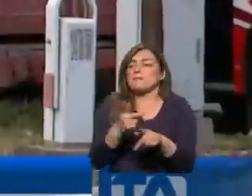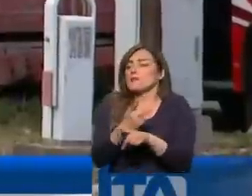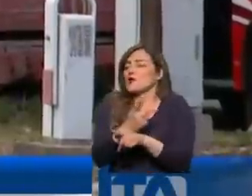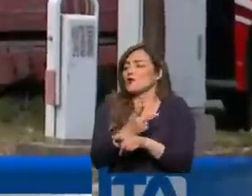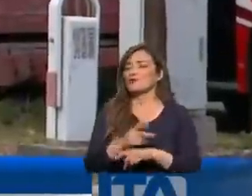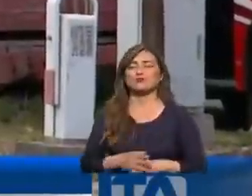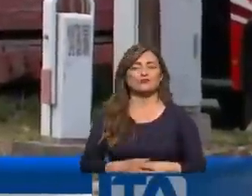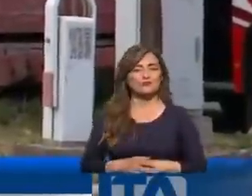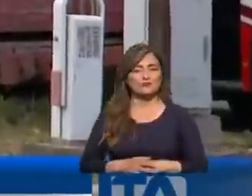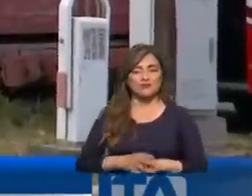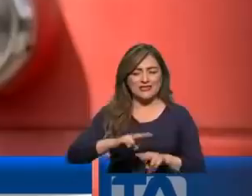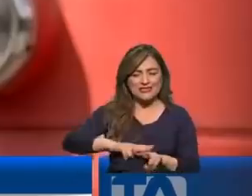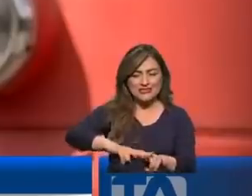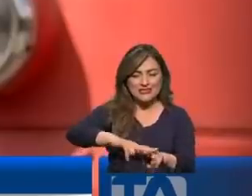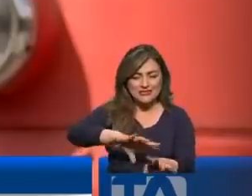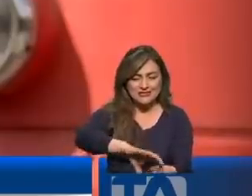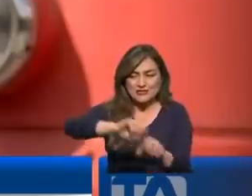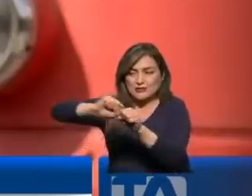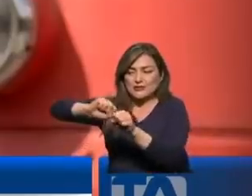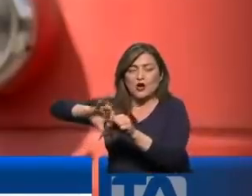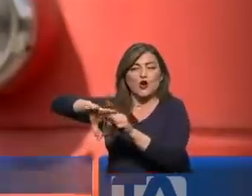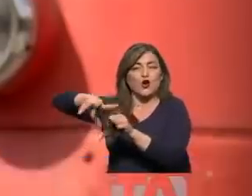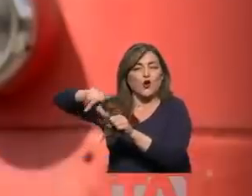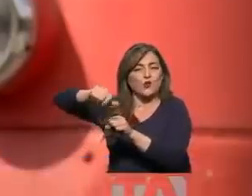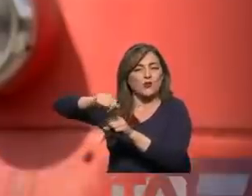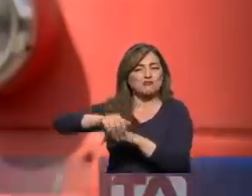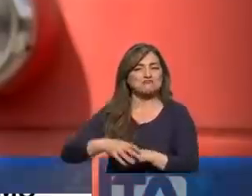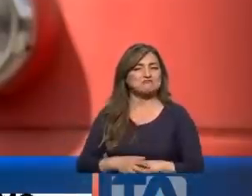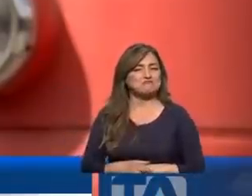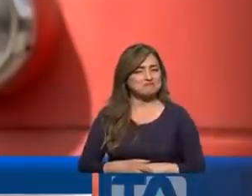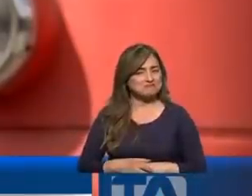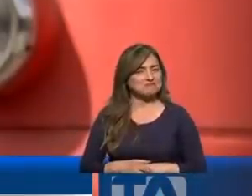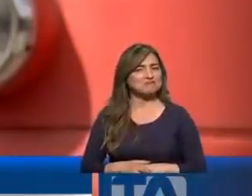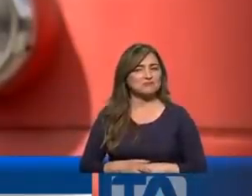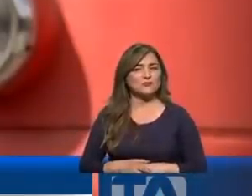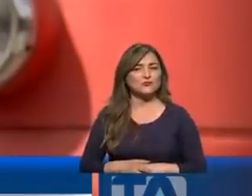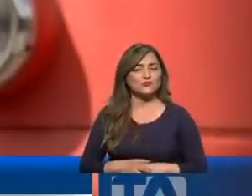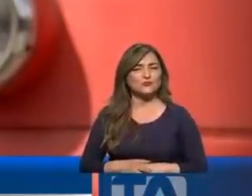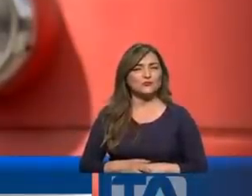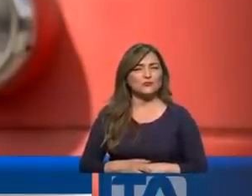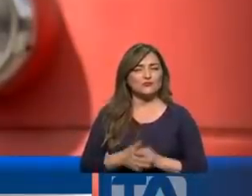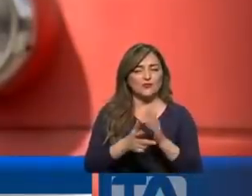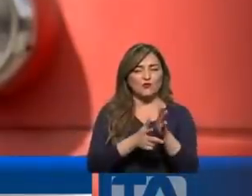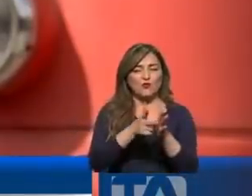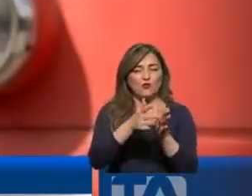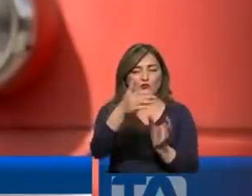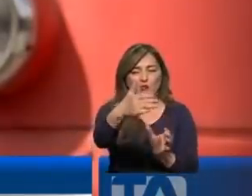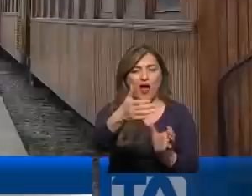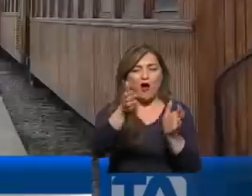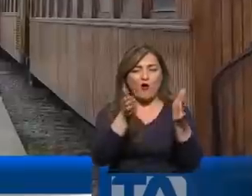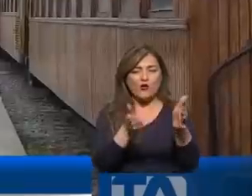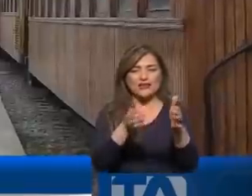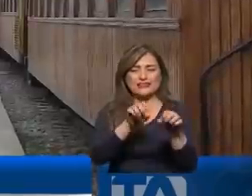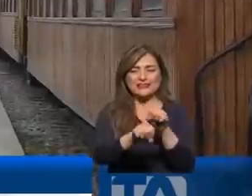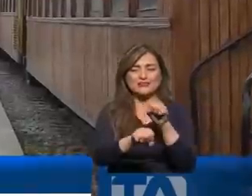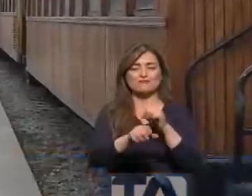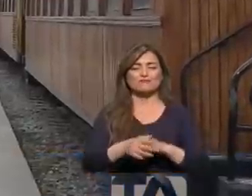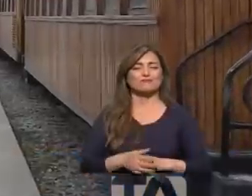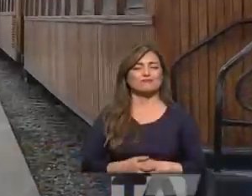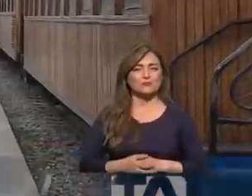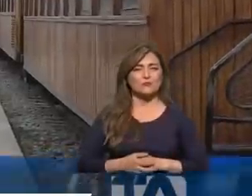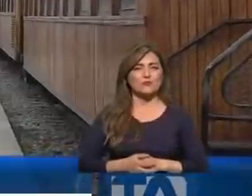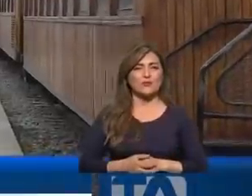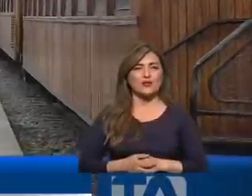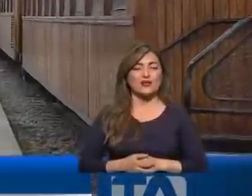han robado los rieles. La línea también se ha perdido. Claro que ha habido deterioro de muchas de las unidades, ha habido deterioro de los vagones. Hasta